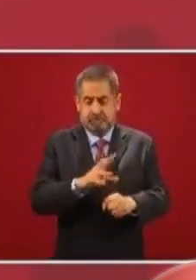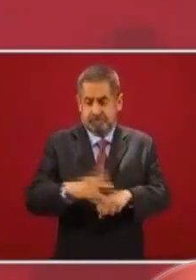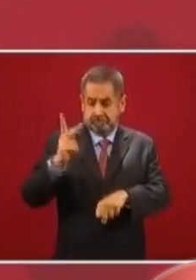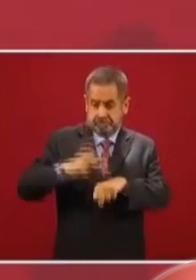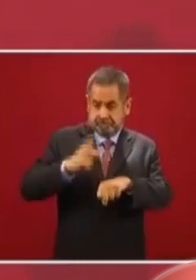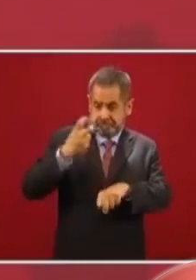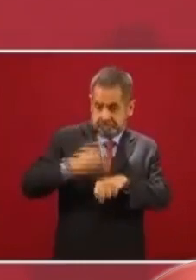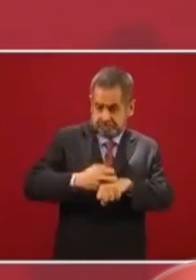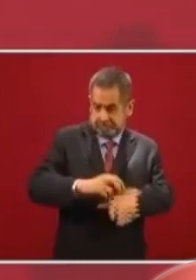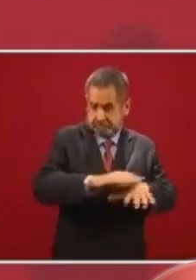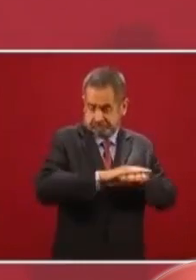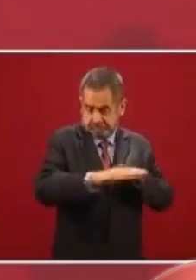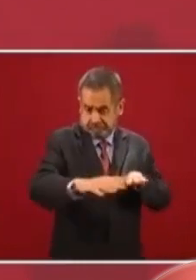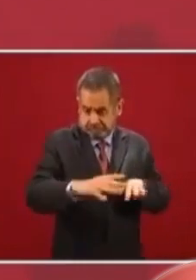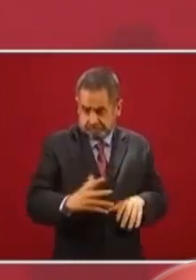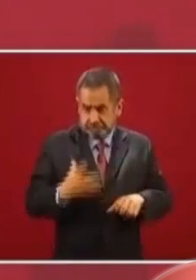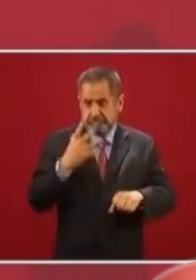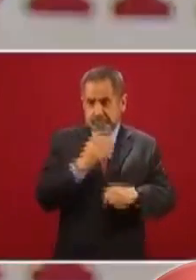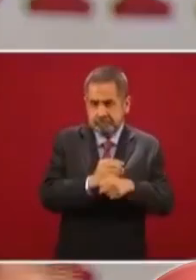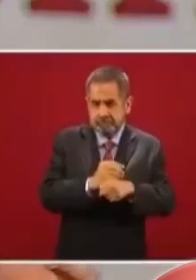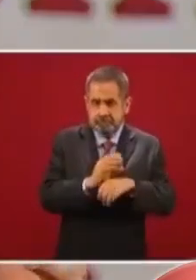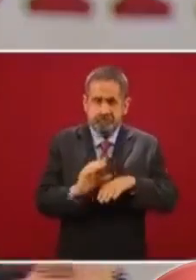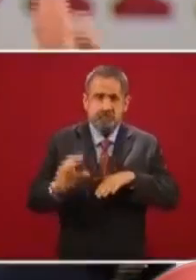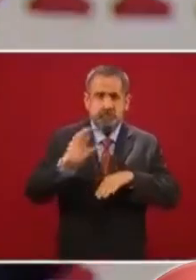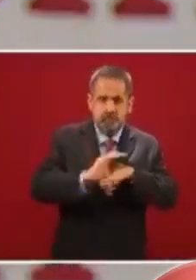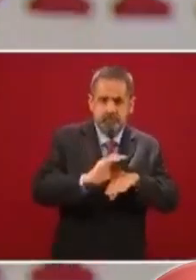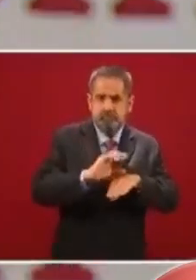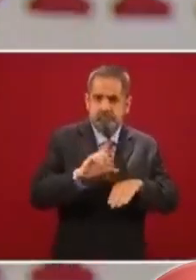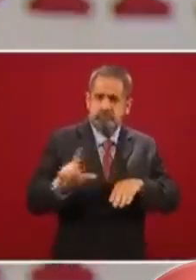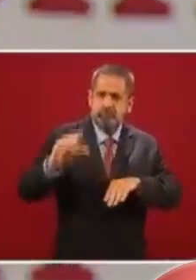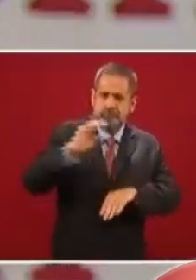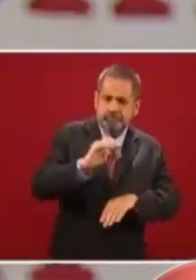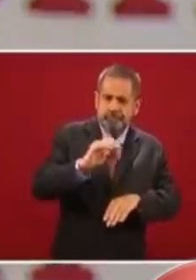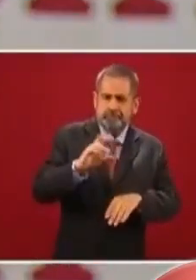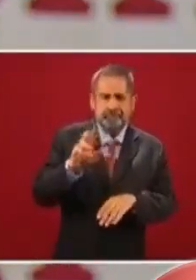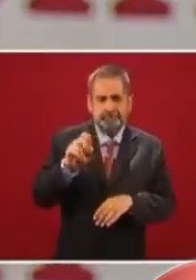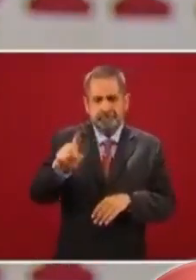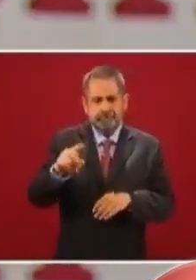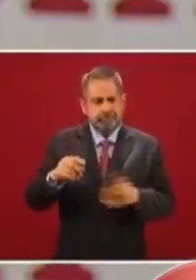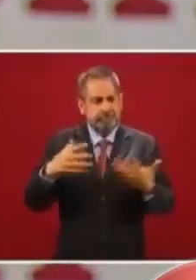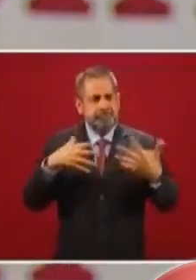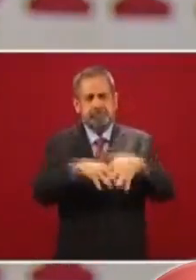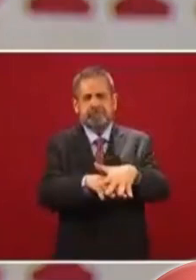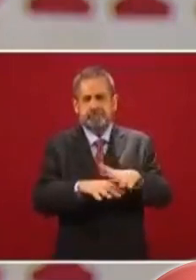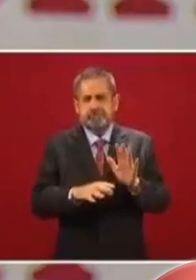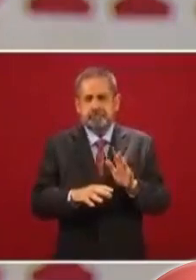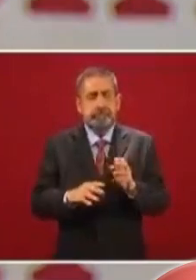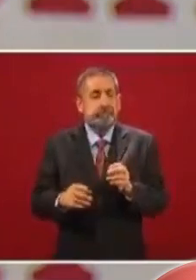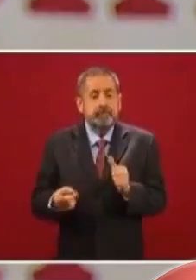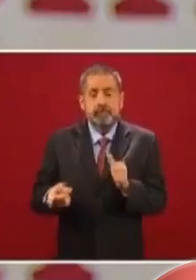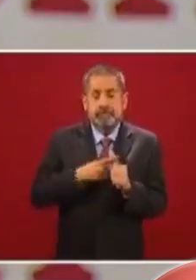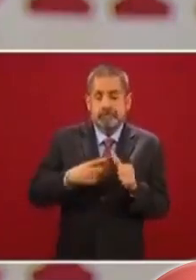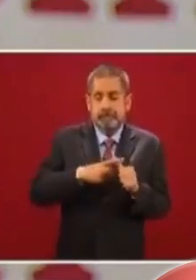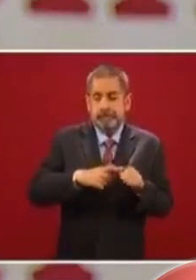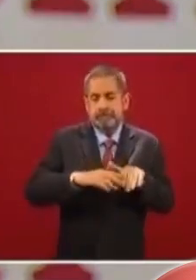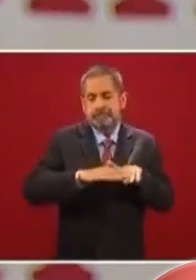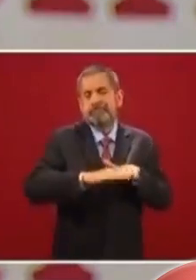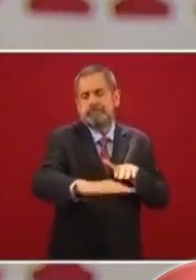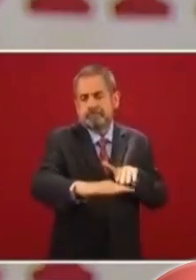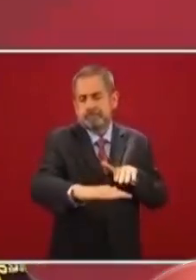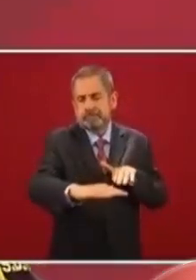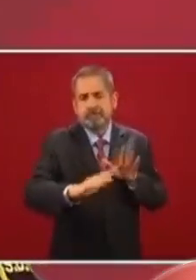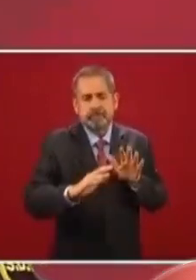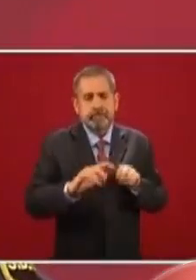empiezan más subsistemas, empieza la estructura, la albañilería y las redes, y empiezan simultáneamente, y entonces se multiplica el avance. Eso es